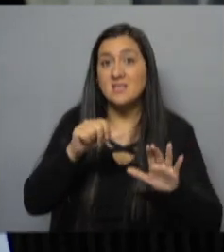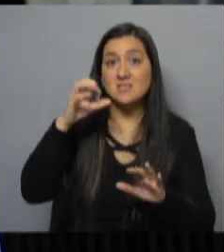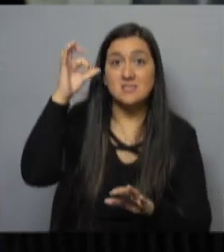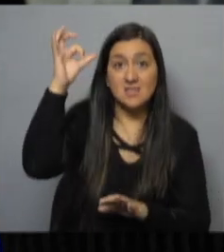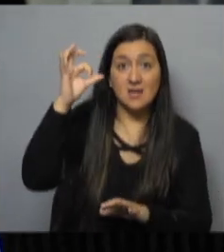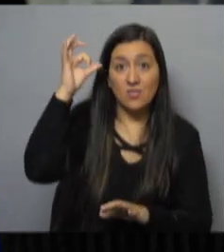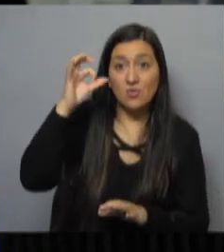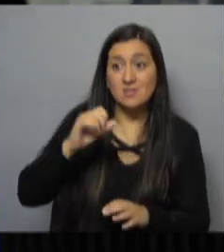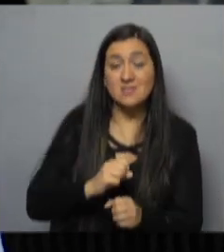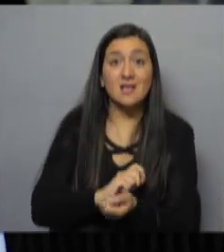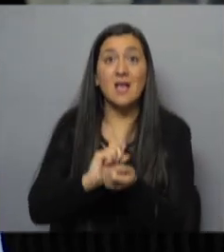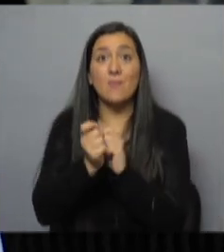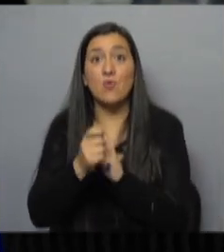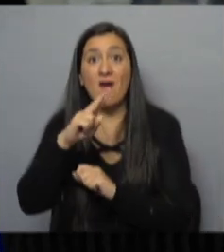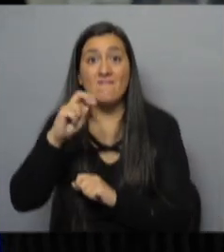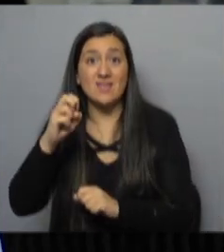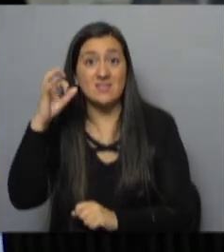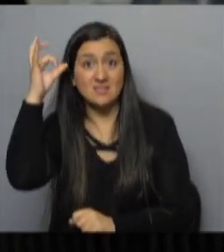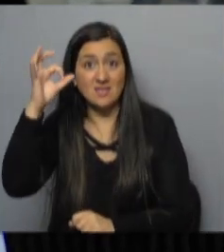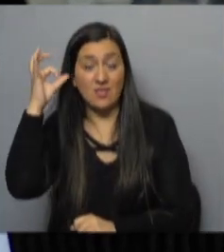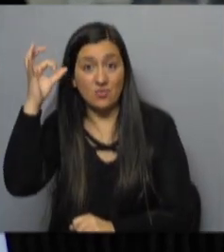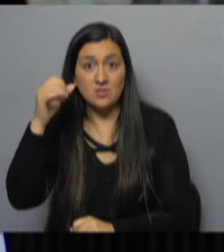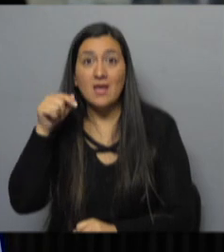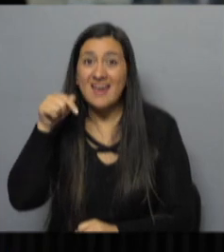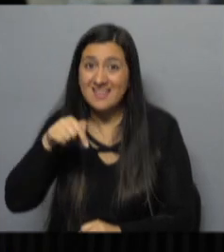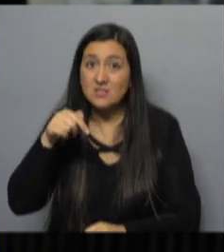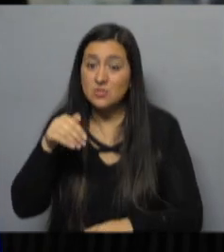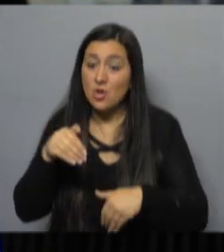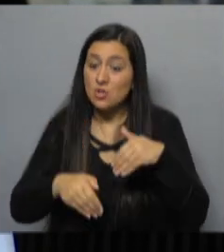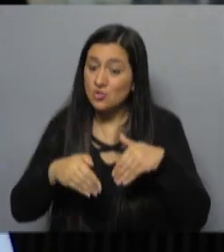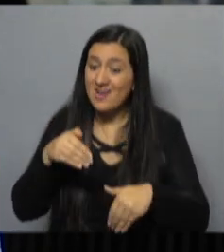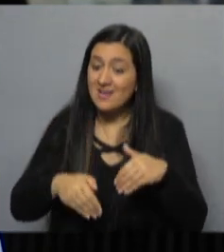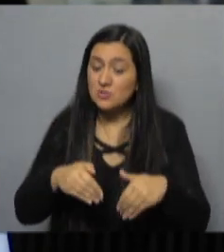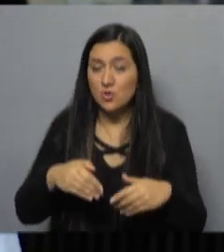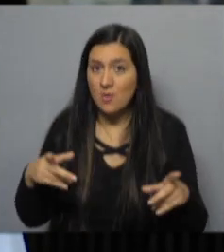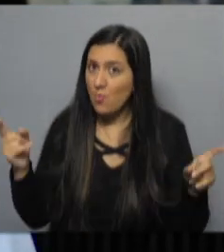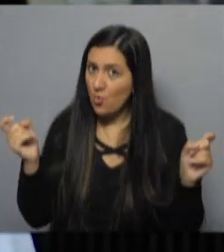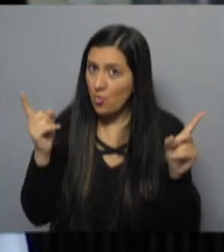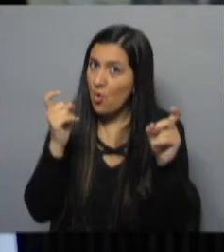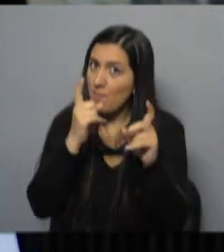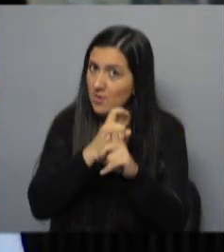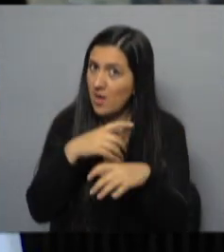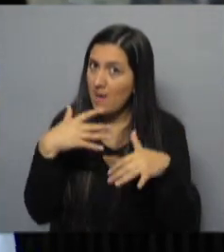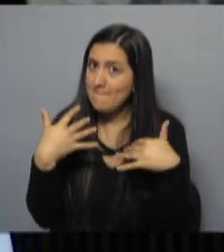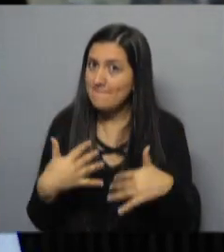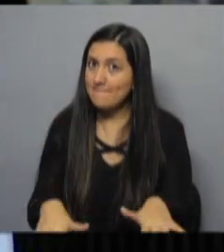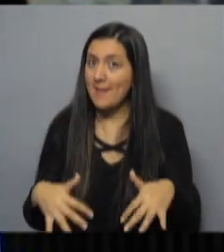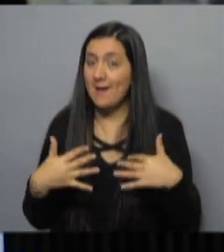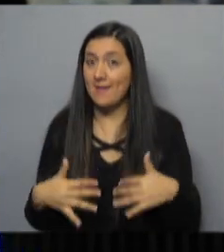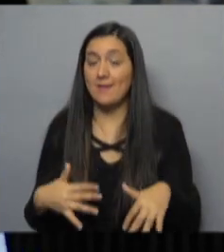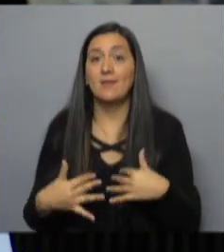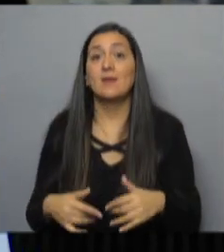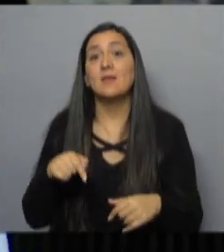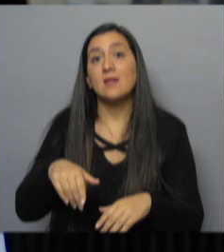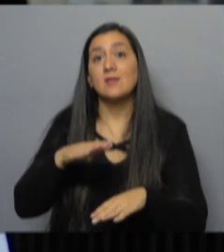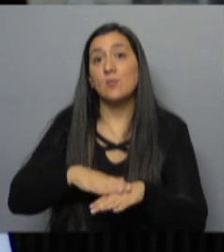a 20 después de la reelección. Es decir, son unas elecciones muy crispadas, muy atravesadas por los fake news. En este momento,